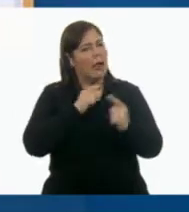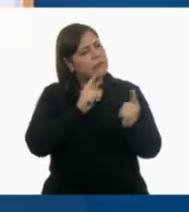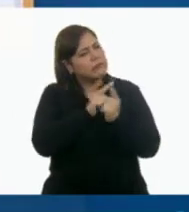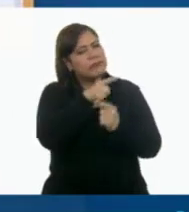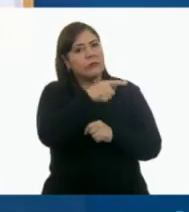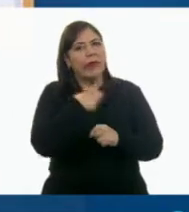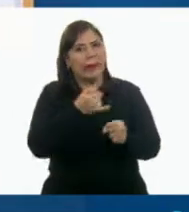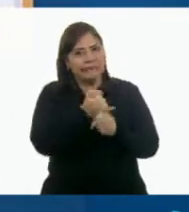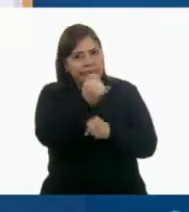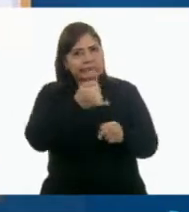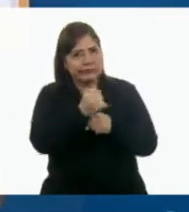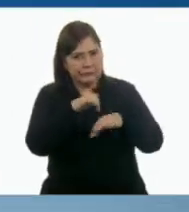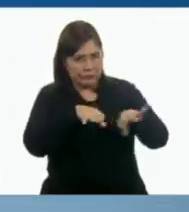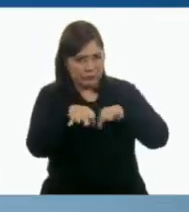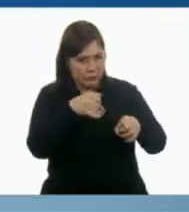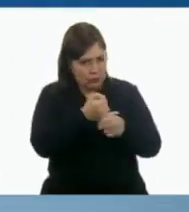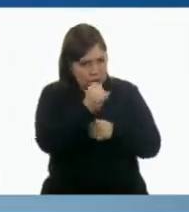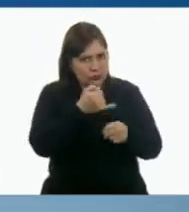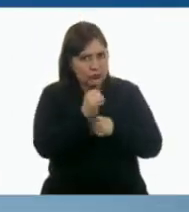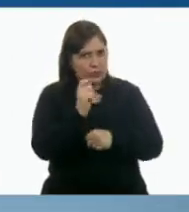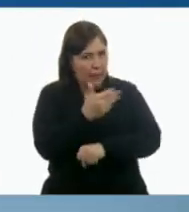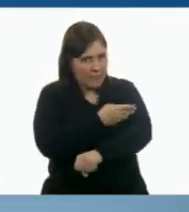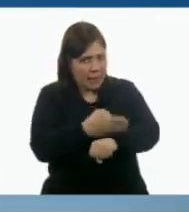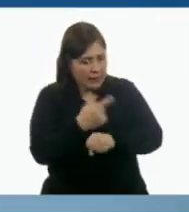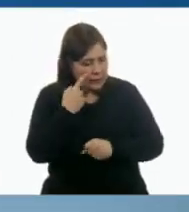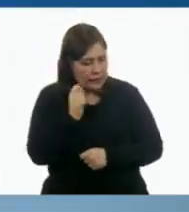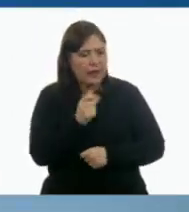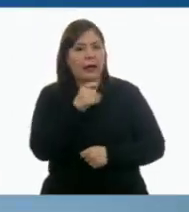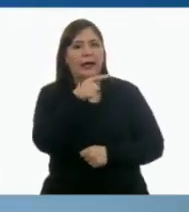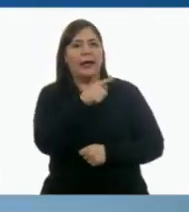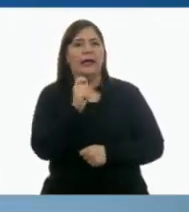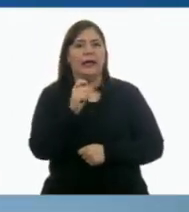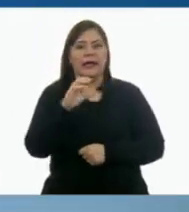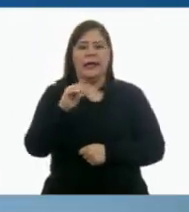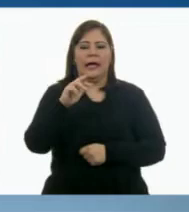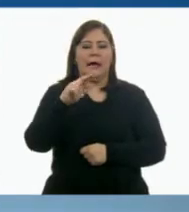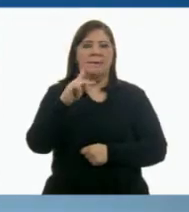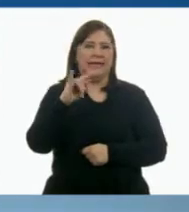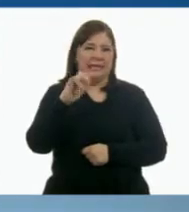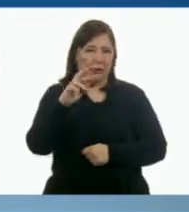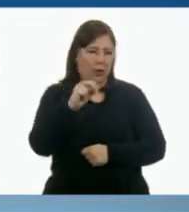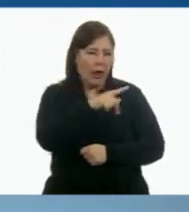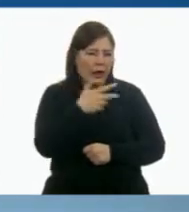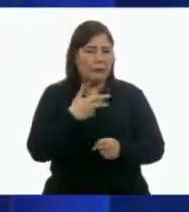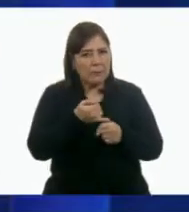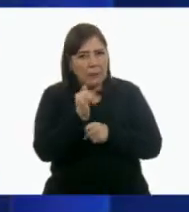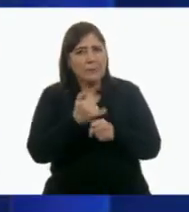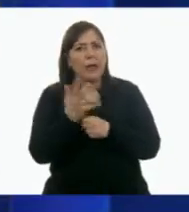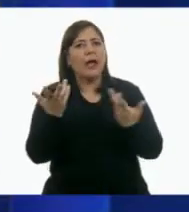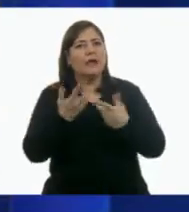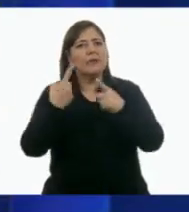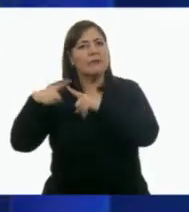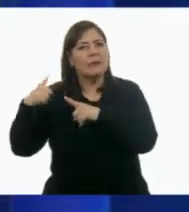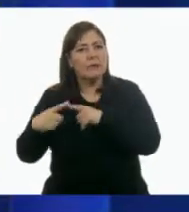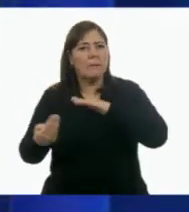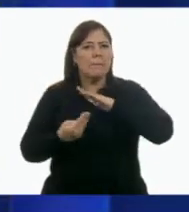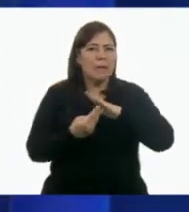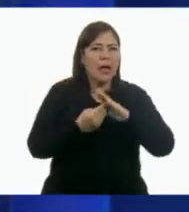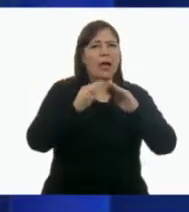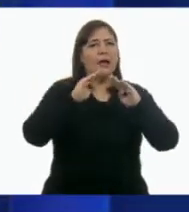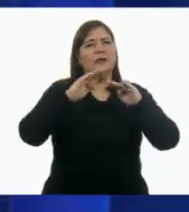Carpintero precisamente es la persona que se dedica A hacer muebles. Hacer Hacer muebles muebles, con muy madera.